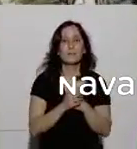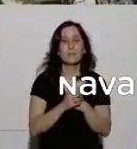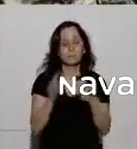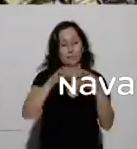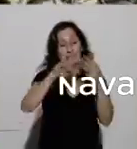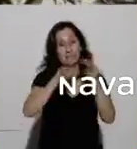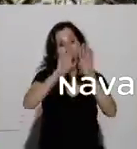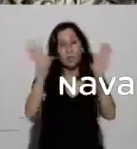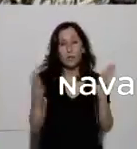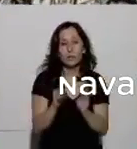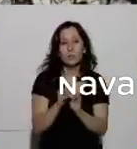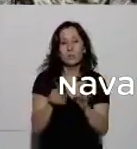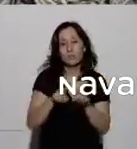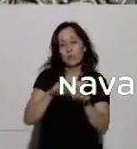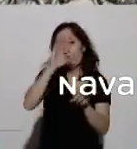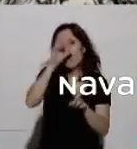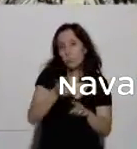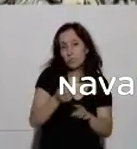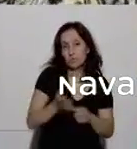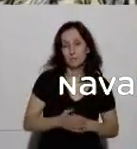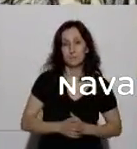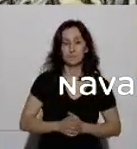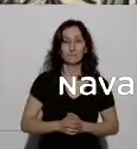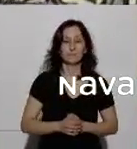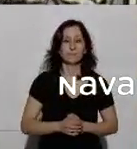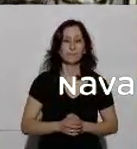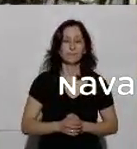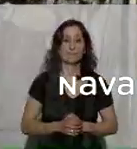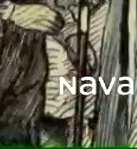un poco pues lo que sería la bruja, ¿no?